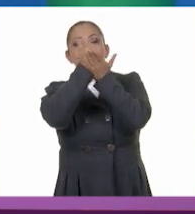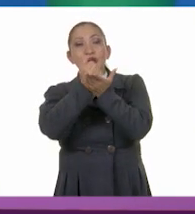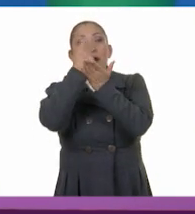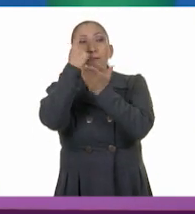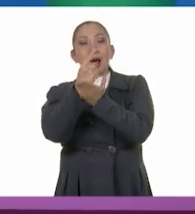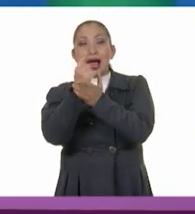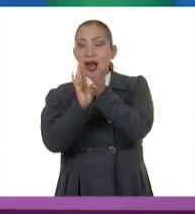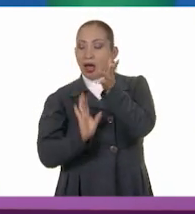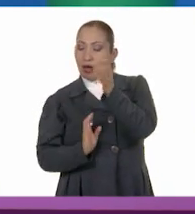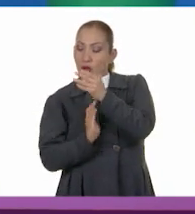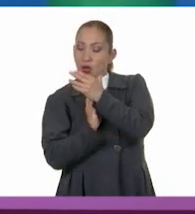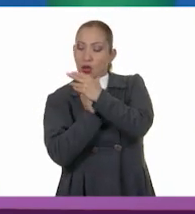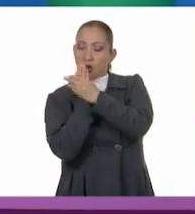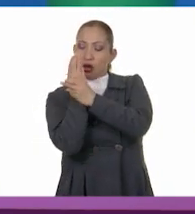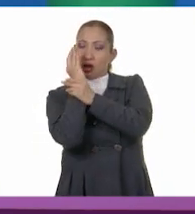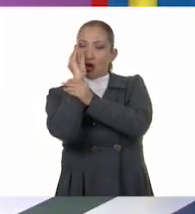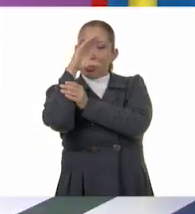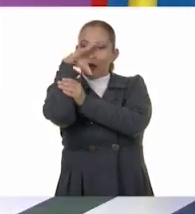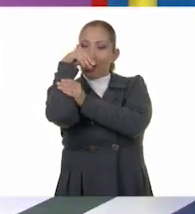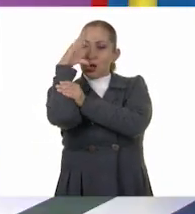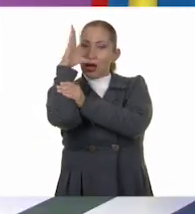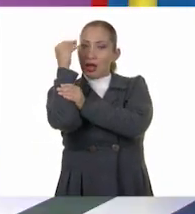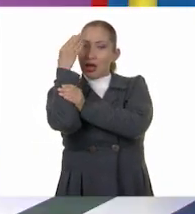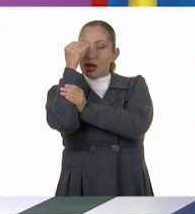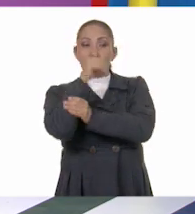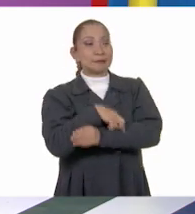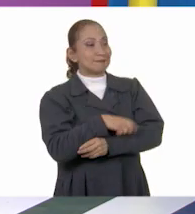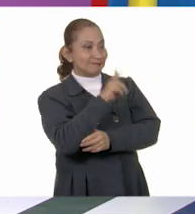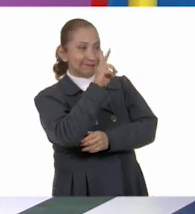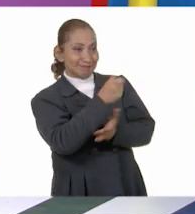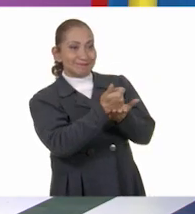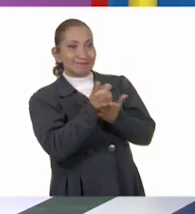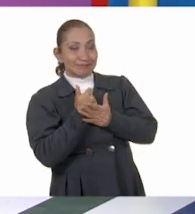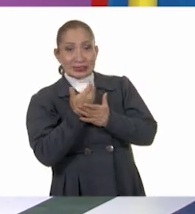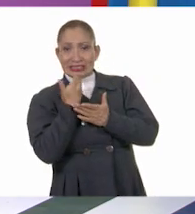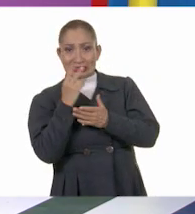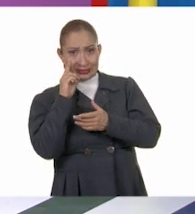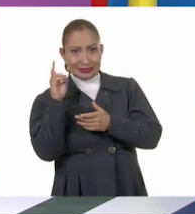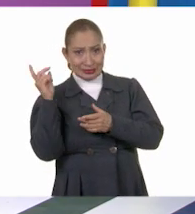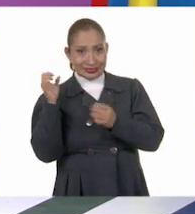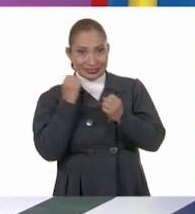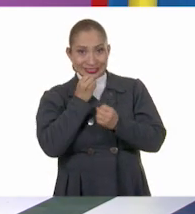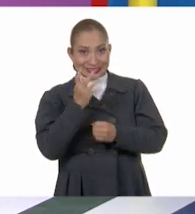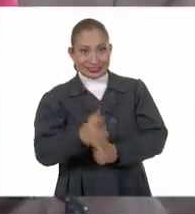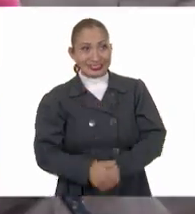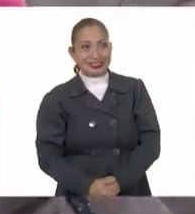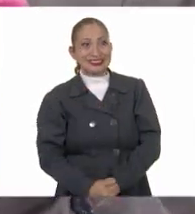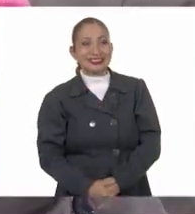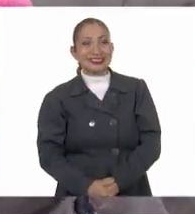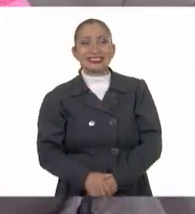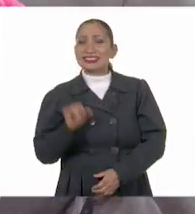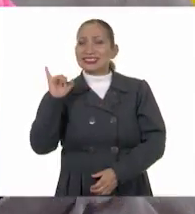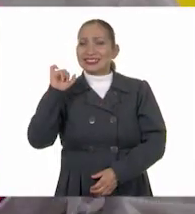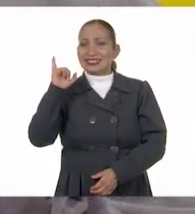el títere con la mano, ¿verdad? Así es, Raulito. Y está quedando muy bien, ¿no? ¿Les parece? ¿Sí?